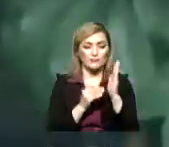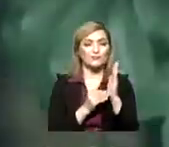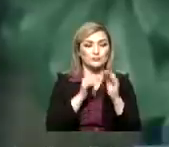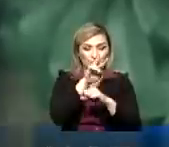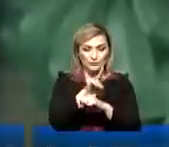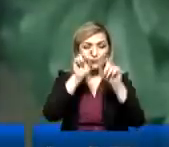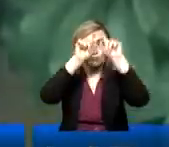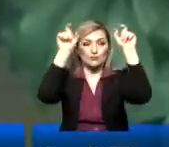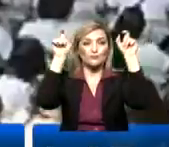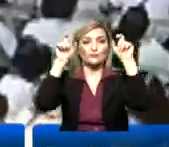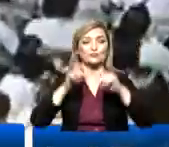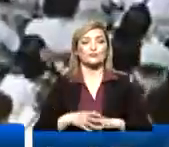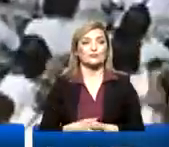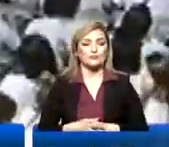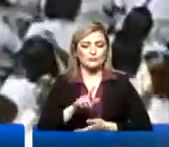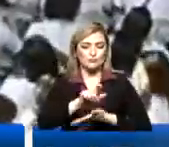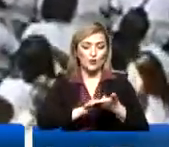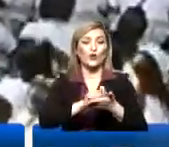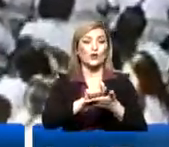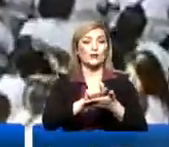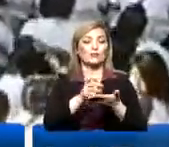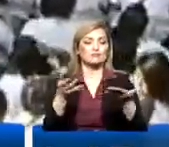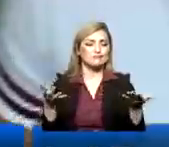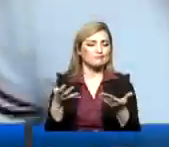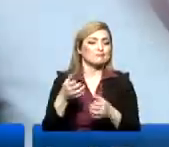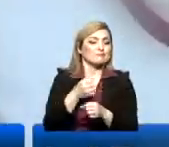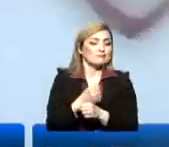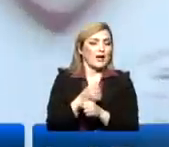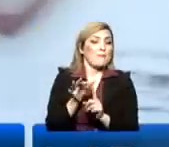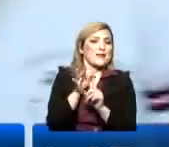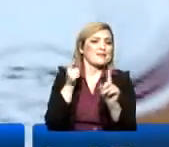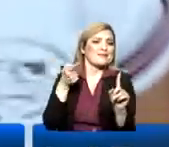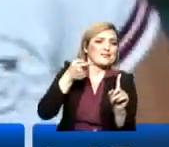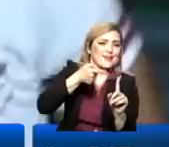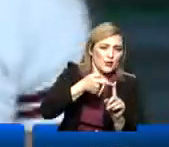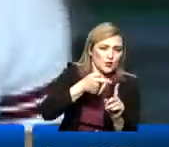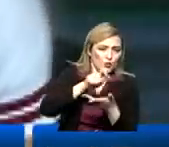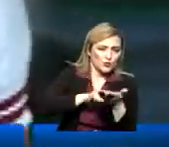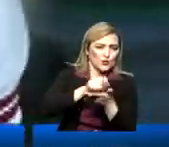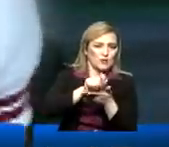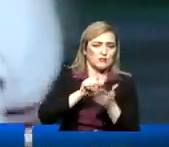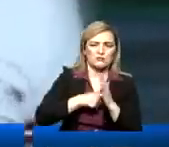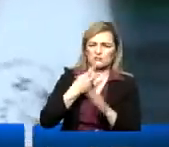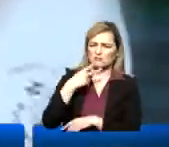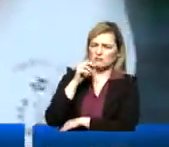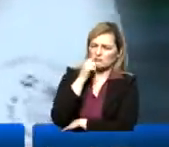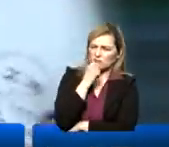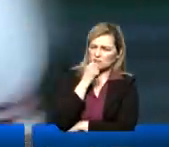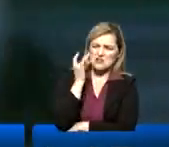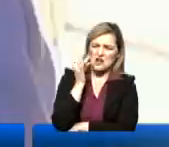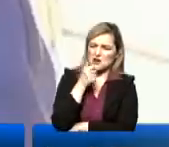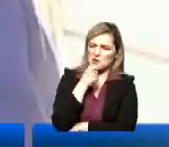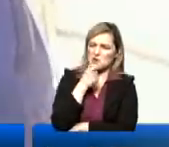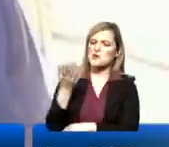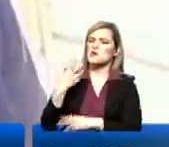la Superintendencia de Compañías. Este contrato, que también se hizo bajo régimen especial, llamó la atención de la Contraloría, pero fue archivado